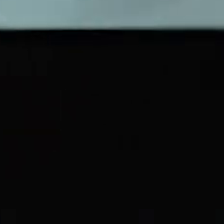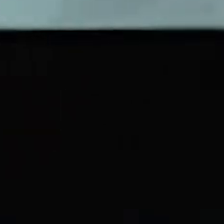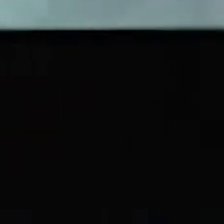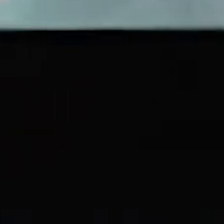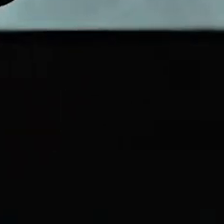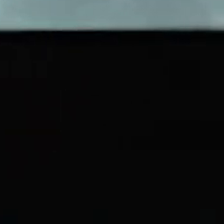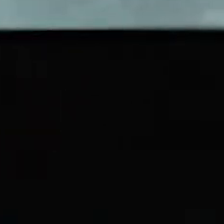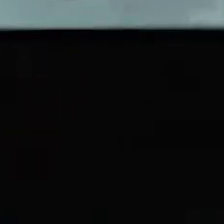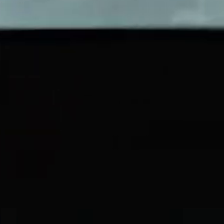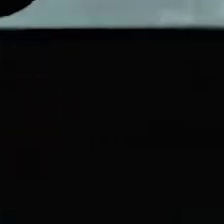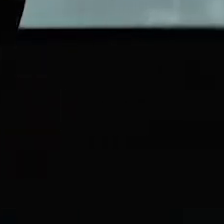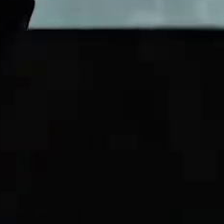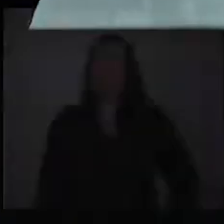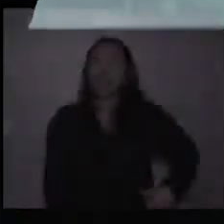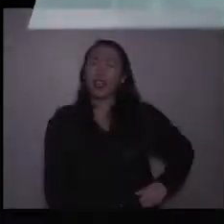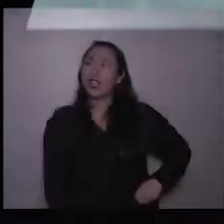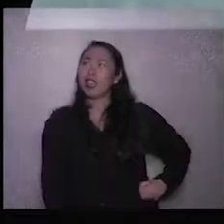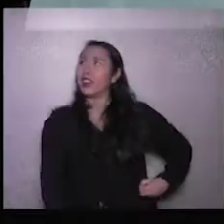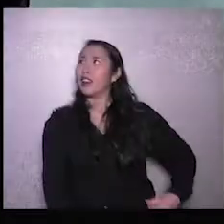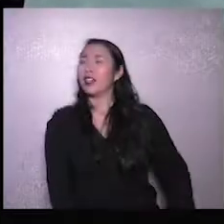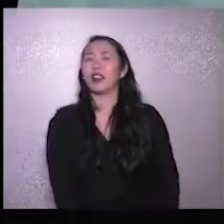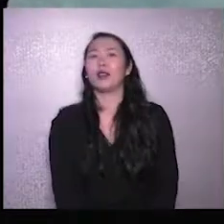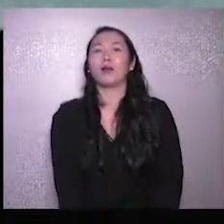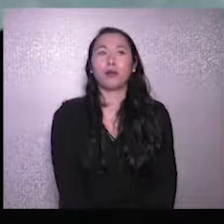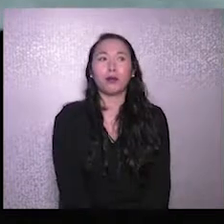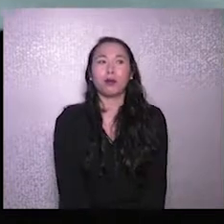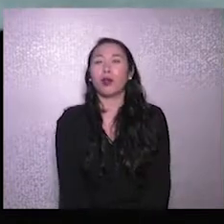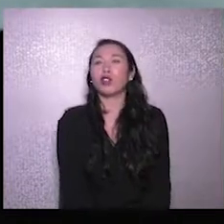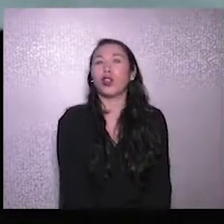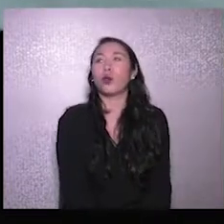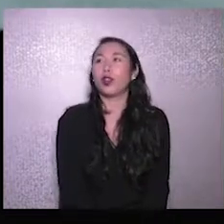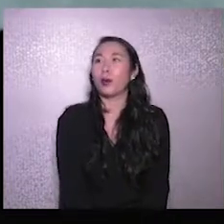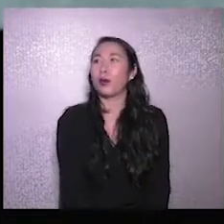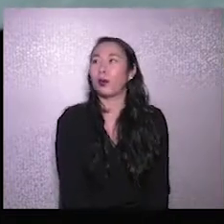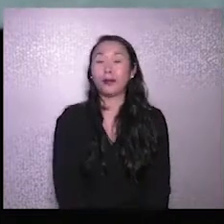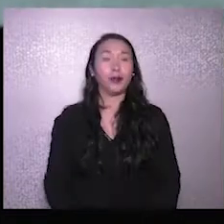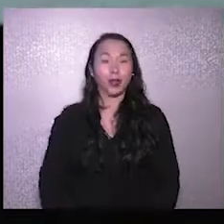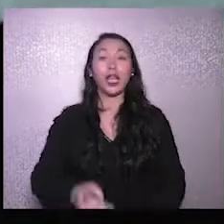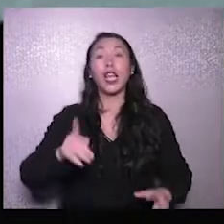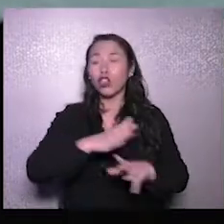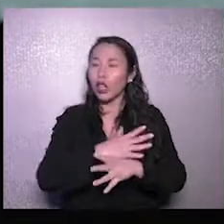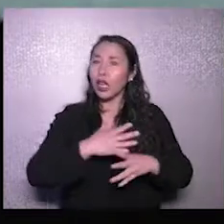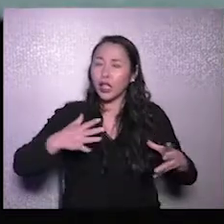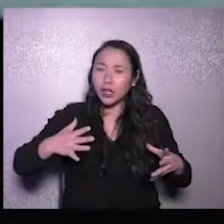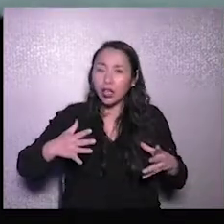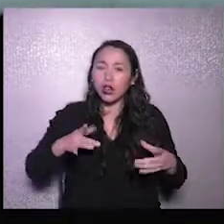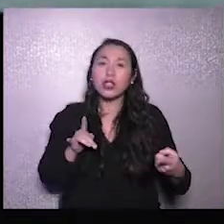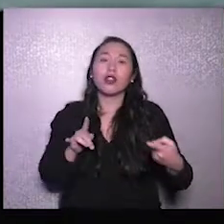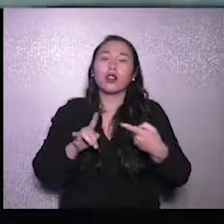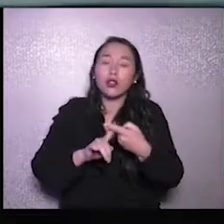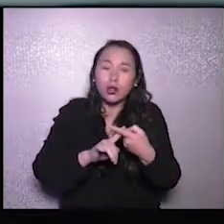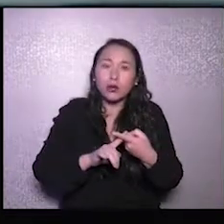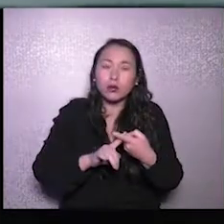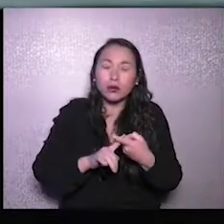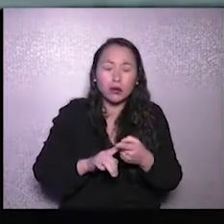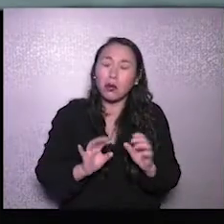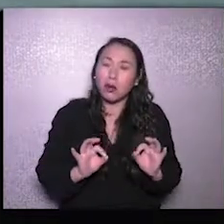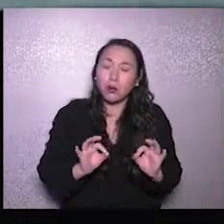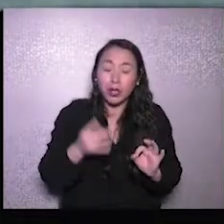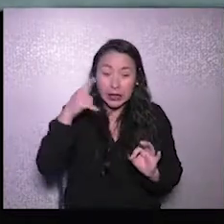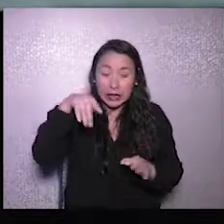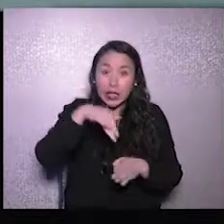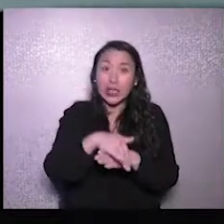cerebro. ¿Qué se conecta con qué? Y de hecho en Estados Unidos parte un proyecto gigantesco que se llama el conectoma humano. Y es tratar